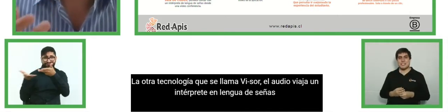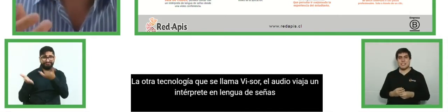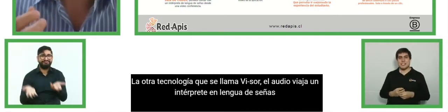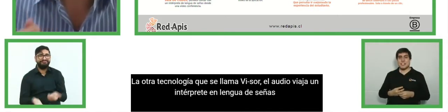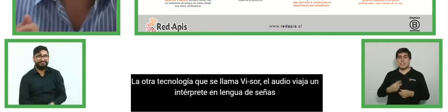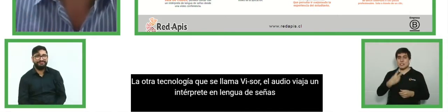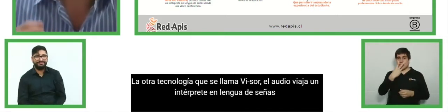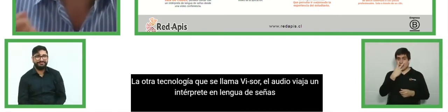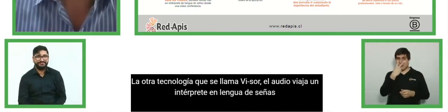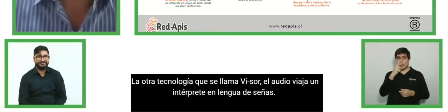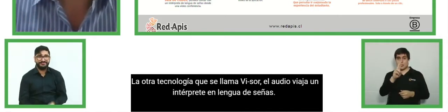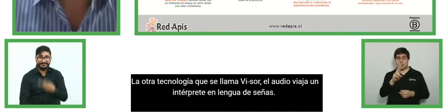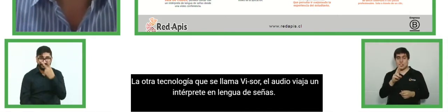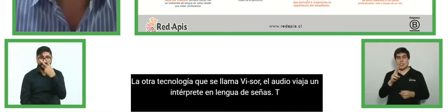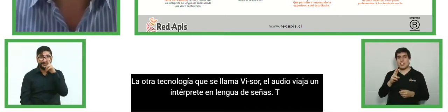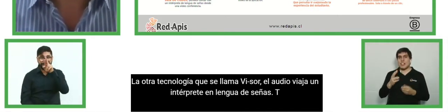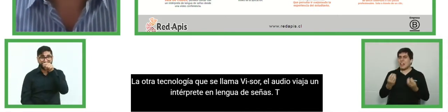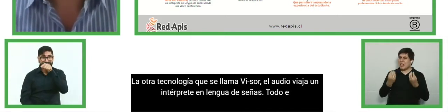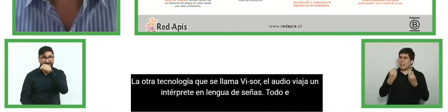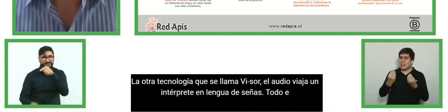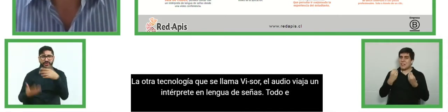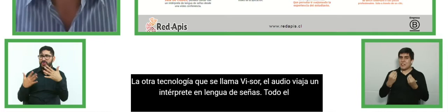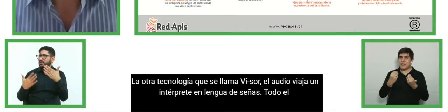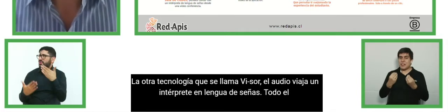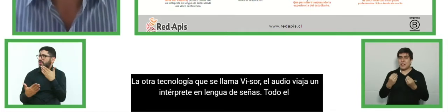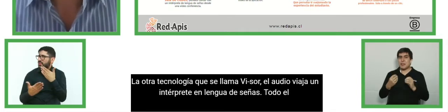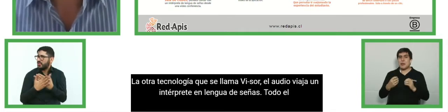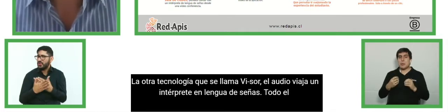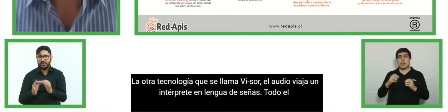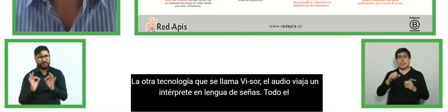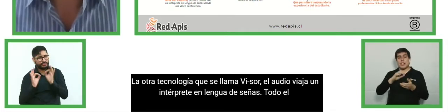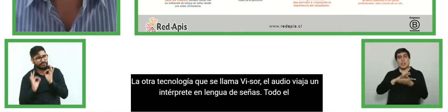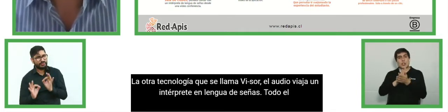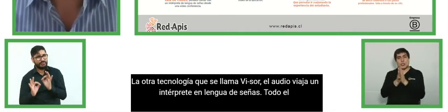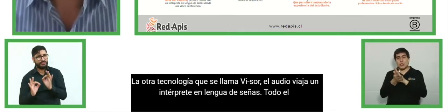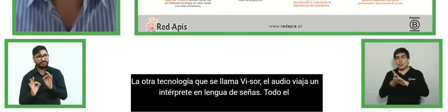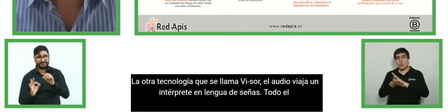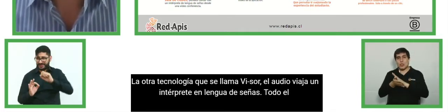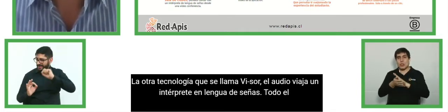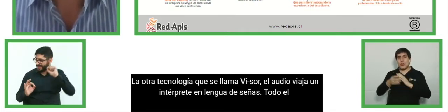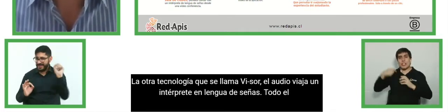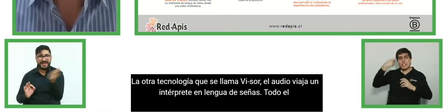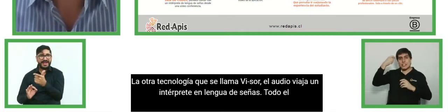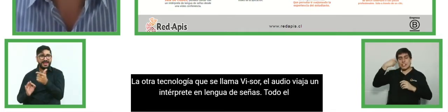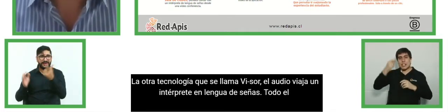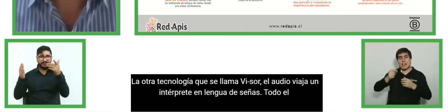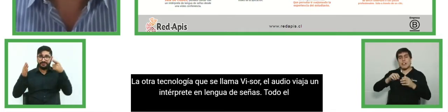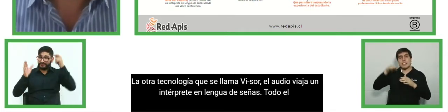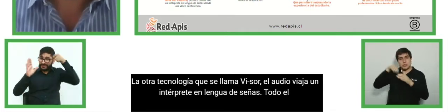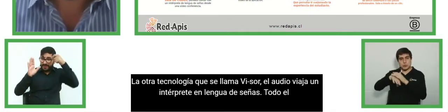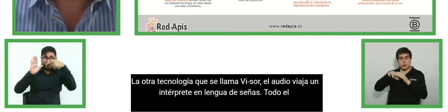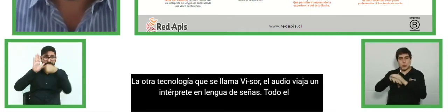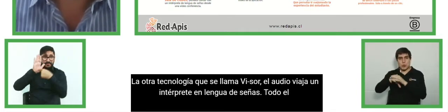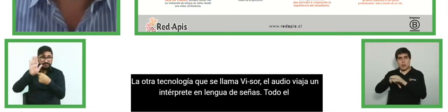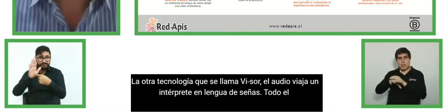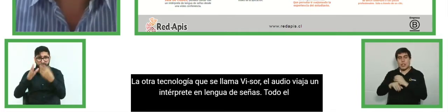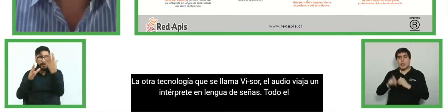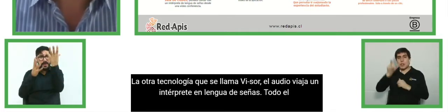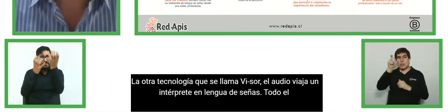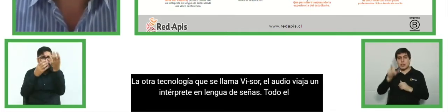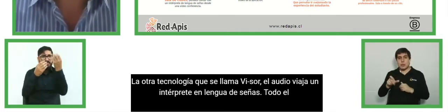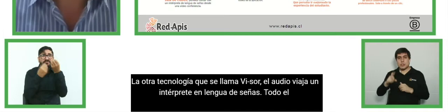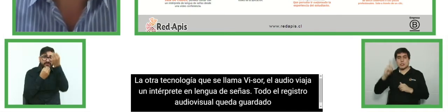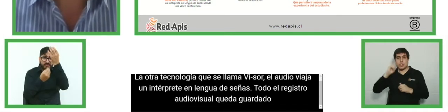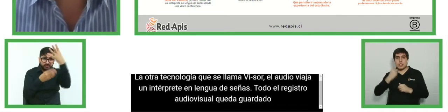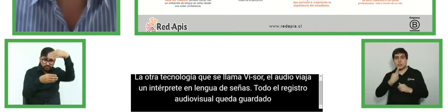todo el registro audiovisual queda guardado. Hoy día un estudiante con discapacidad auditiva en una clase es muy difícil que pueda